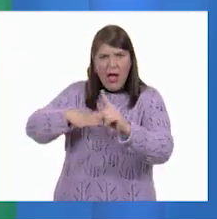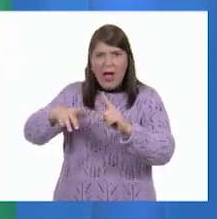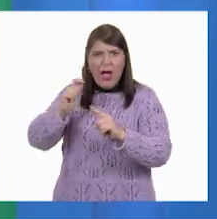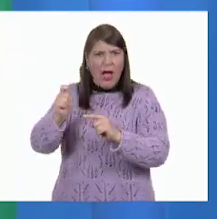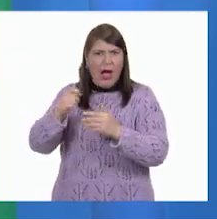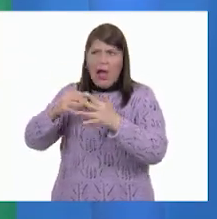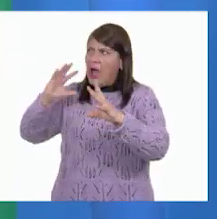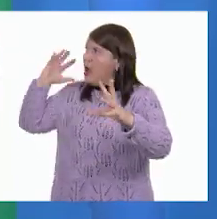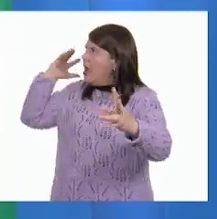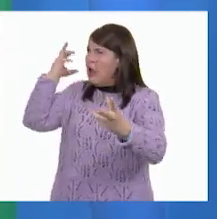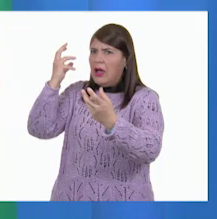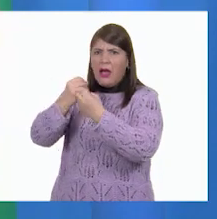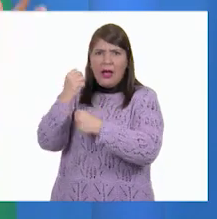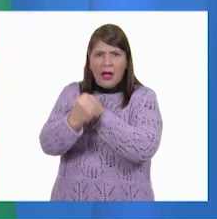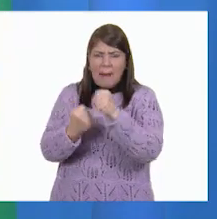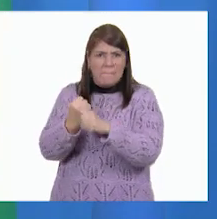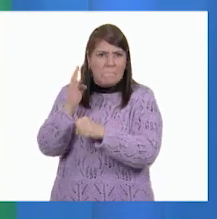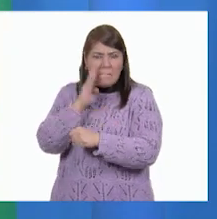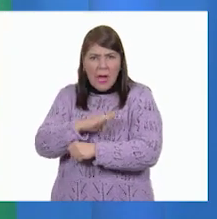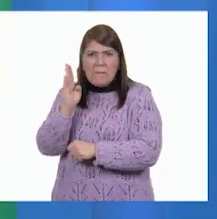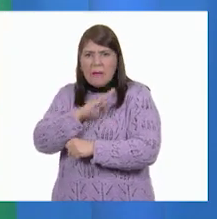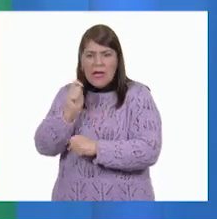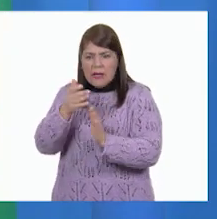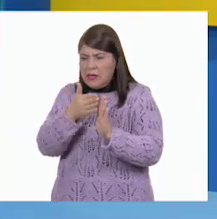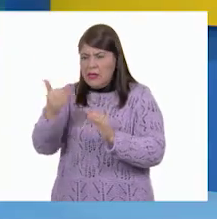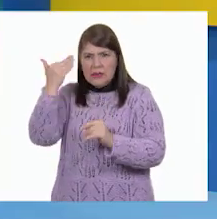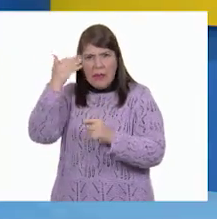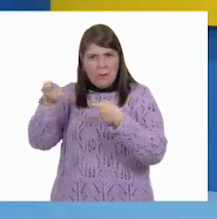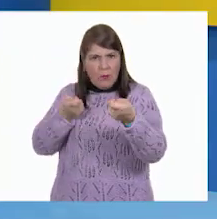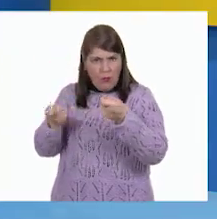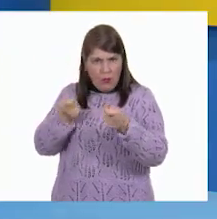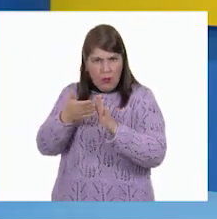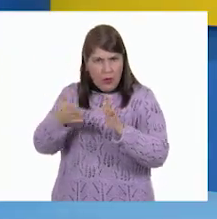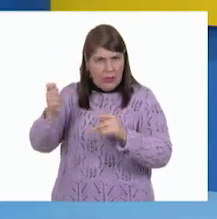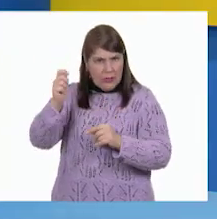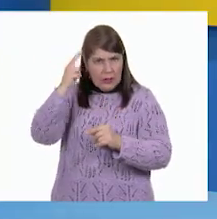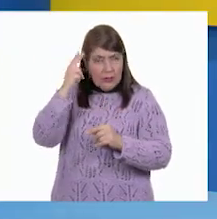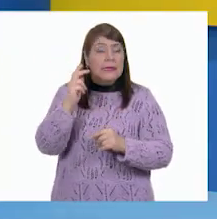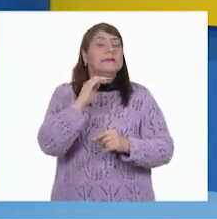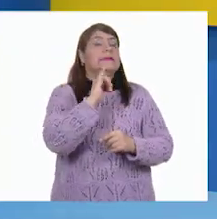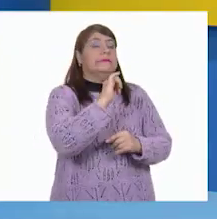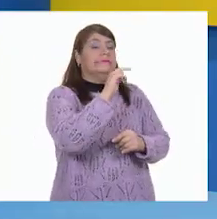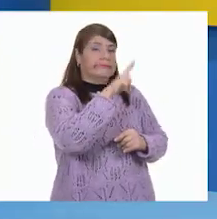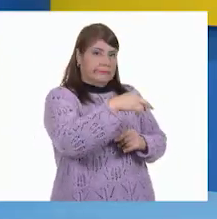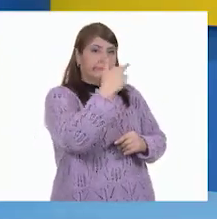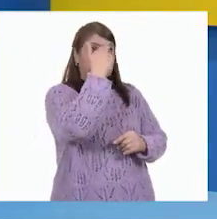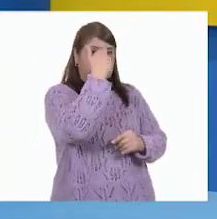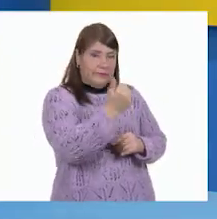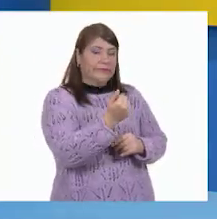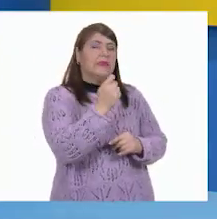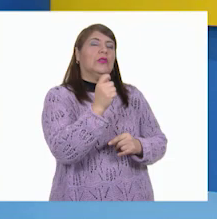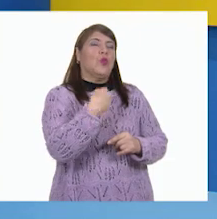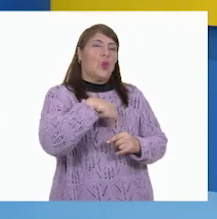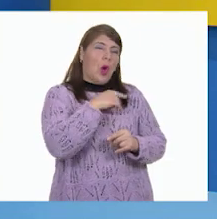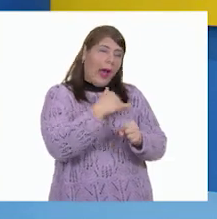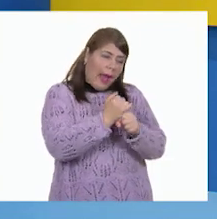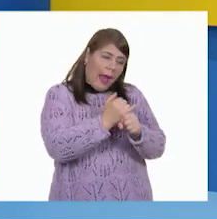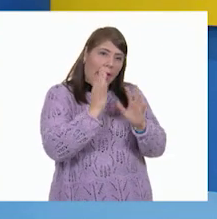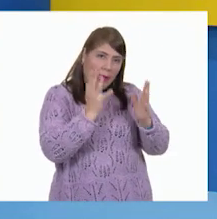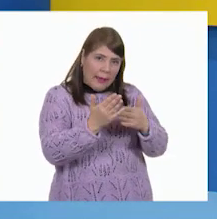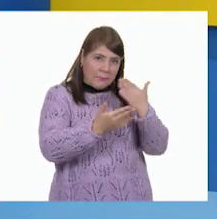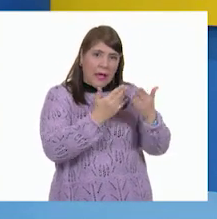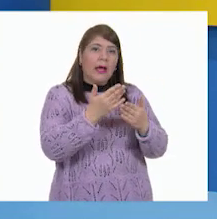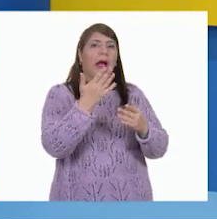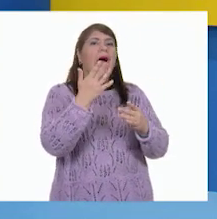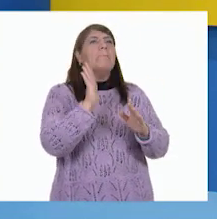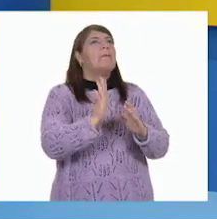todos los años que venían atrás, de toda la dictadura. Precisamente, Jenny. Como estudiamos, por un lado, teníamos una